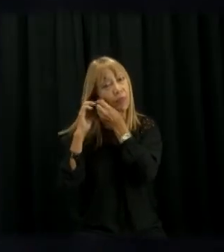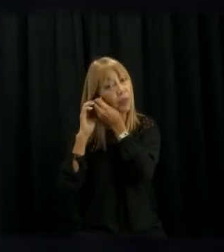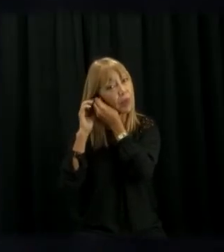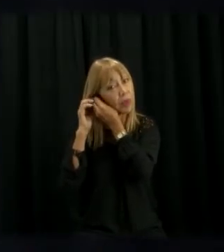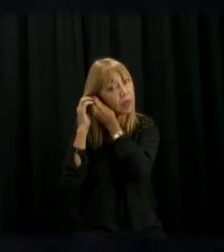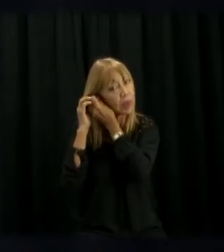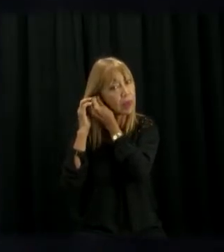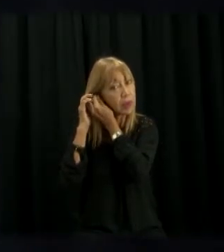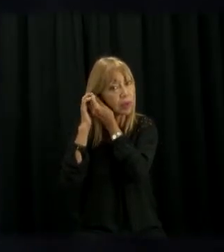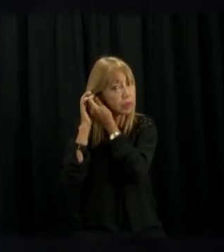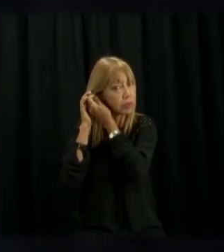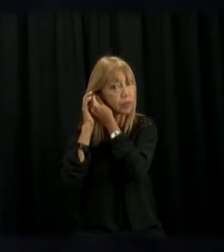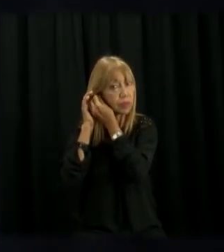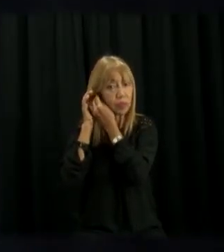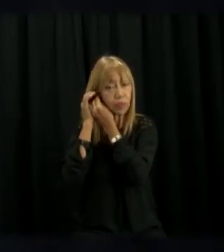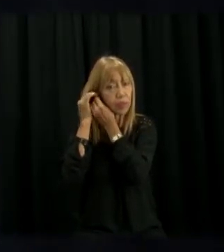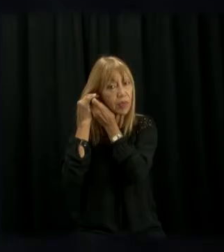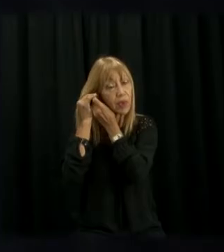auditorías.